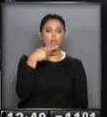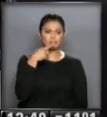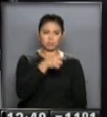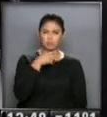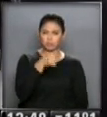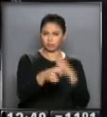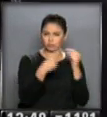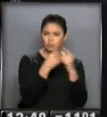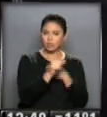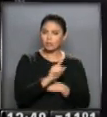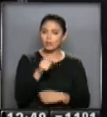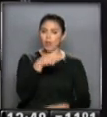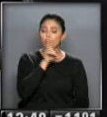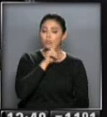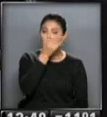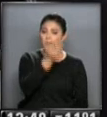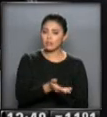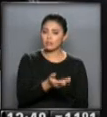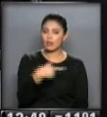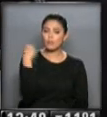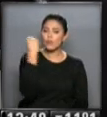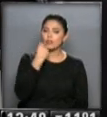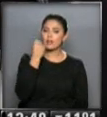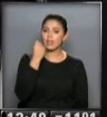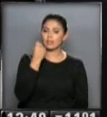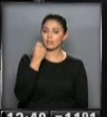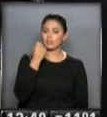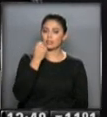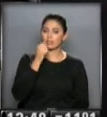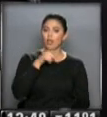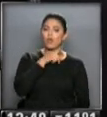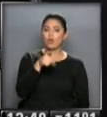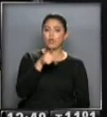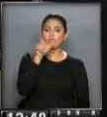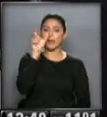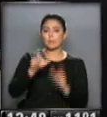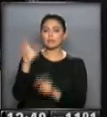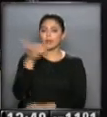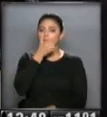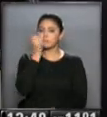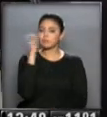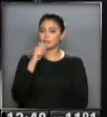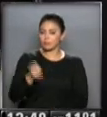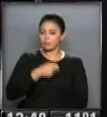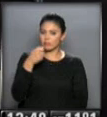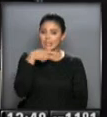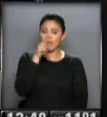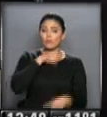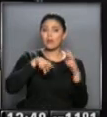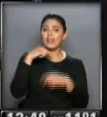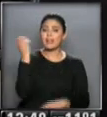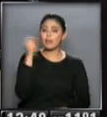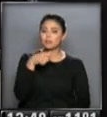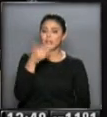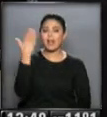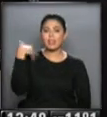atacada Susana es una figura emblemática de la lucha contra la trata de personas ella está buscando a su hija ya recibió